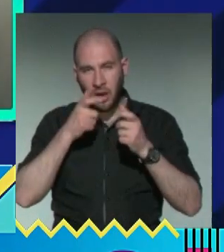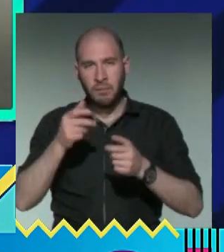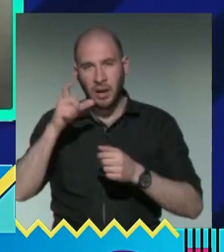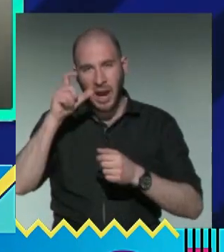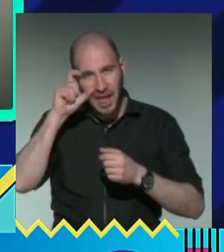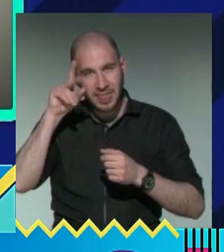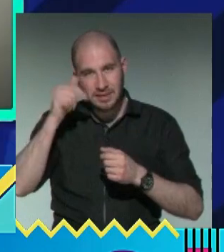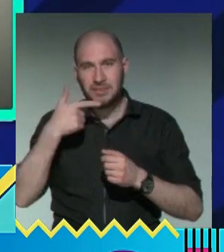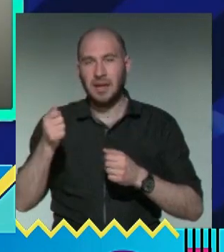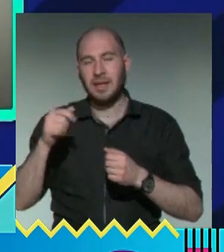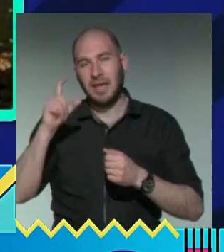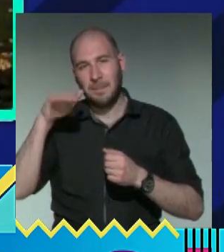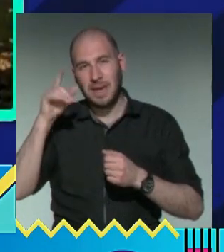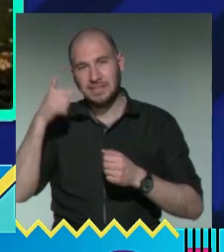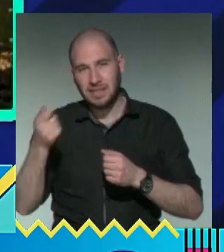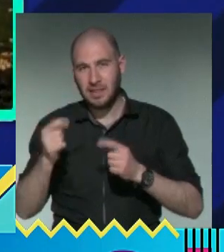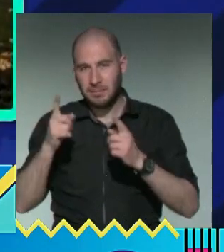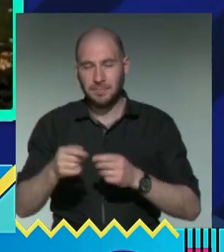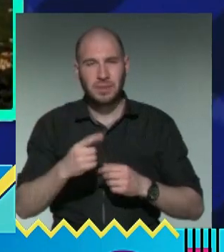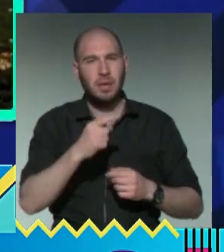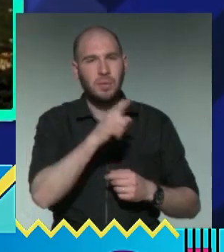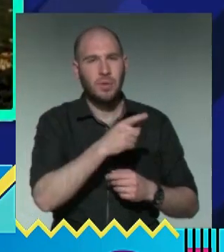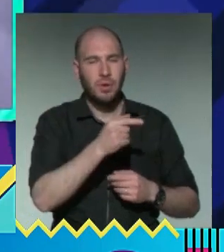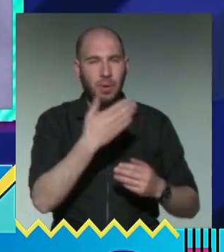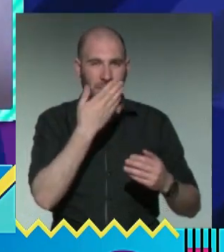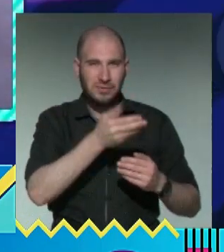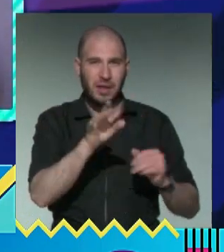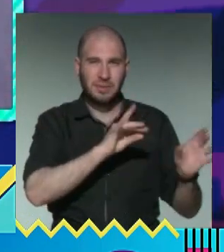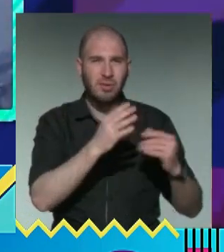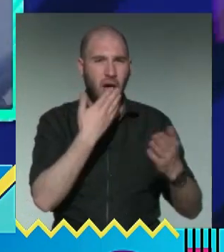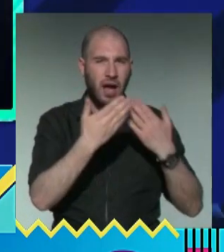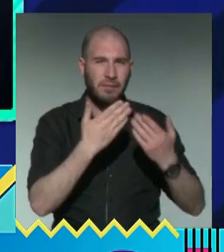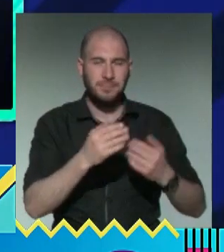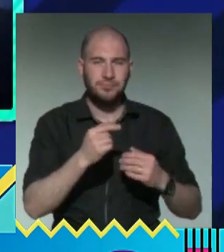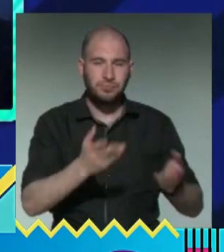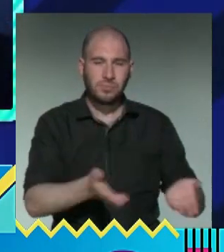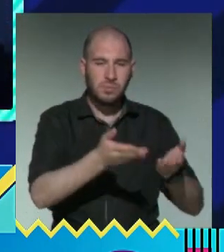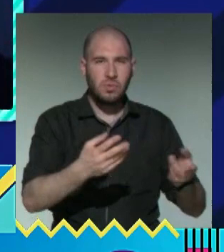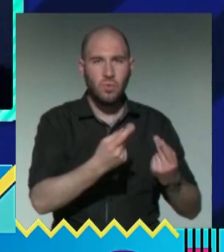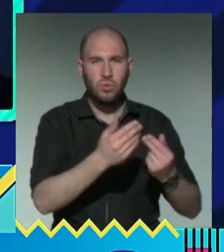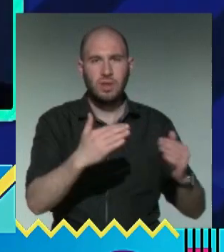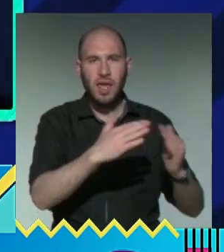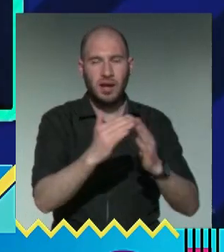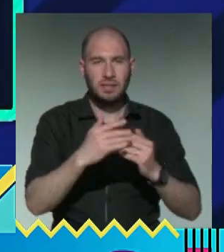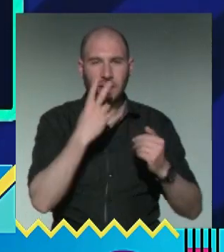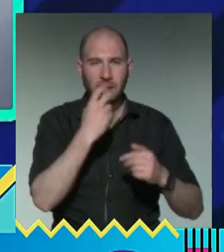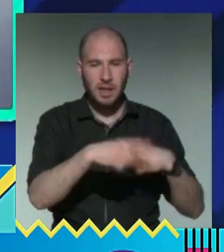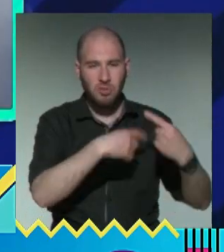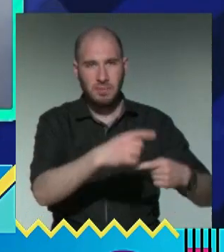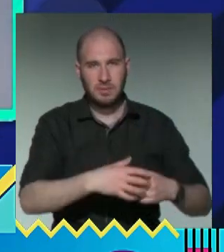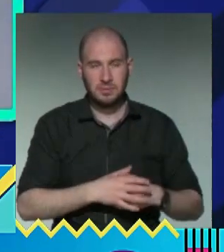EDEPSA y EMESA. Bien, Marcelo, recién hablaban nuestros invitados de la importancia de promover un uso domiciliario de las